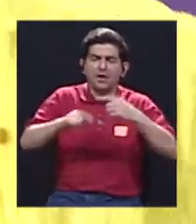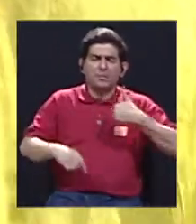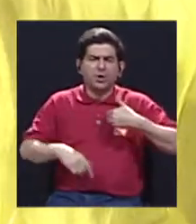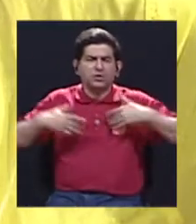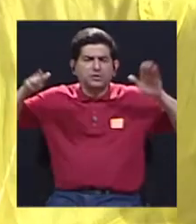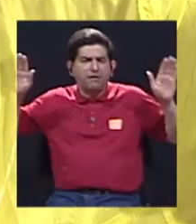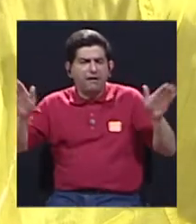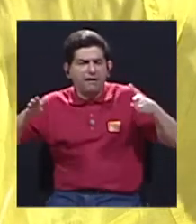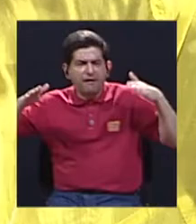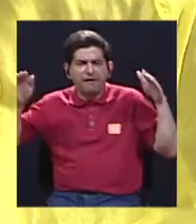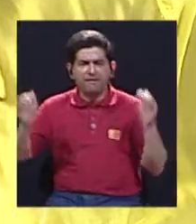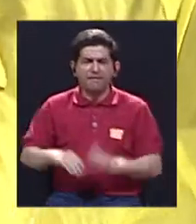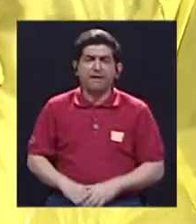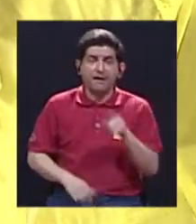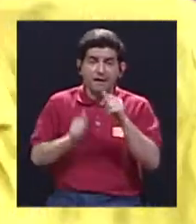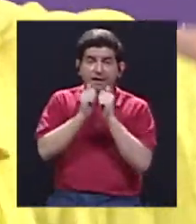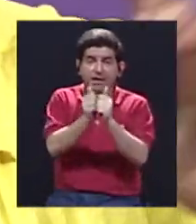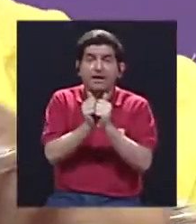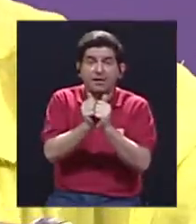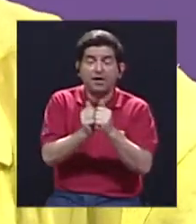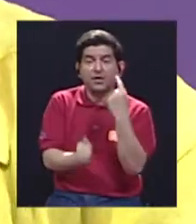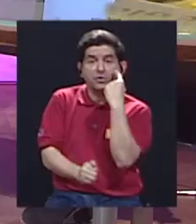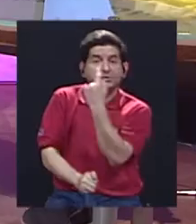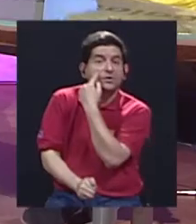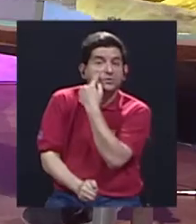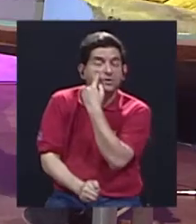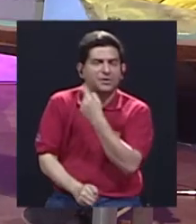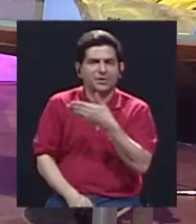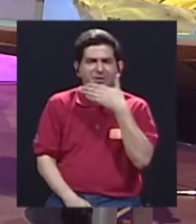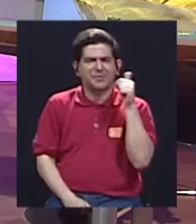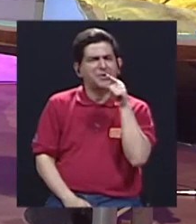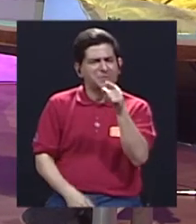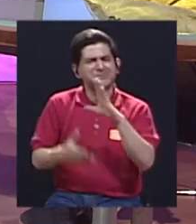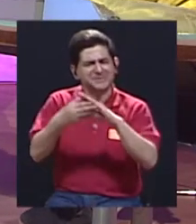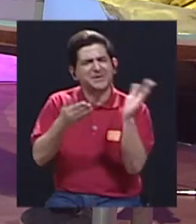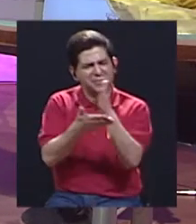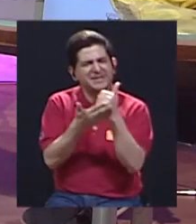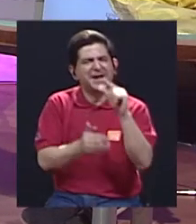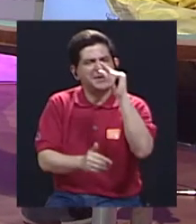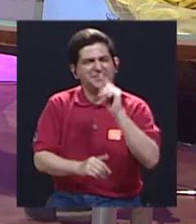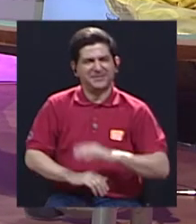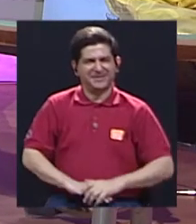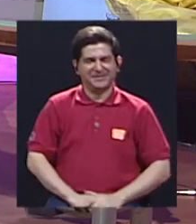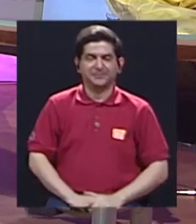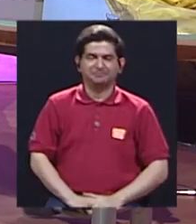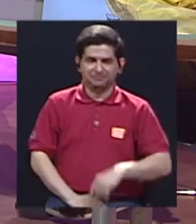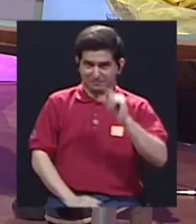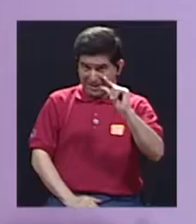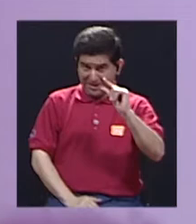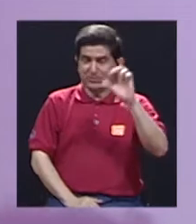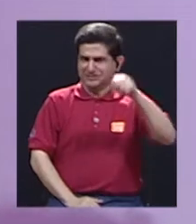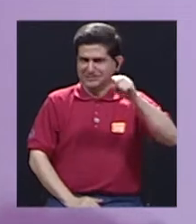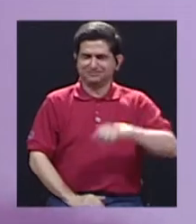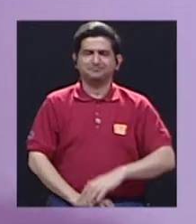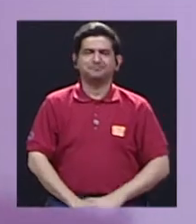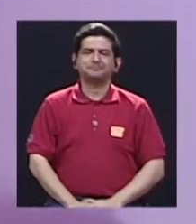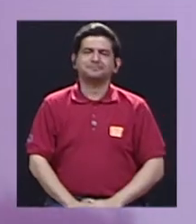alas y entonces el caballo y los ojos mejor antes de eso bueno te contamos un cuento cortito dale cortito